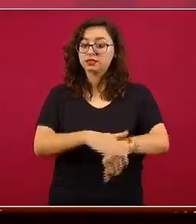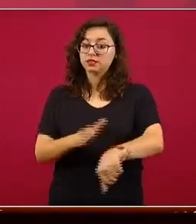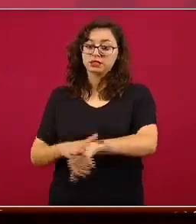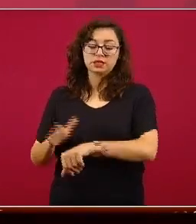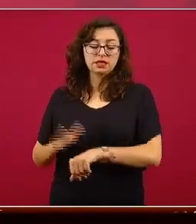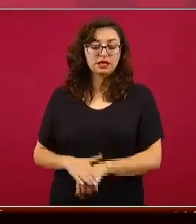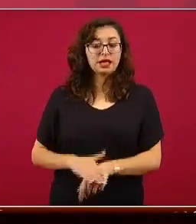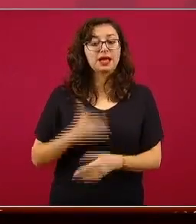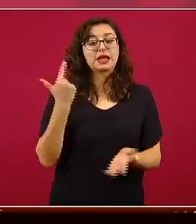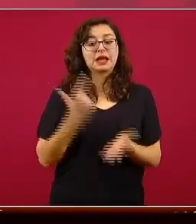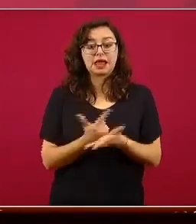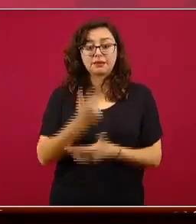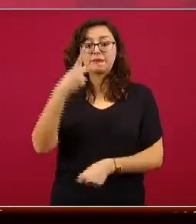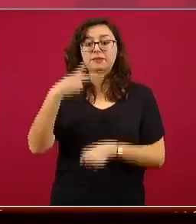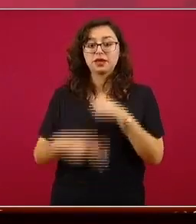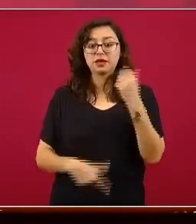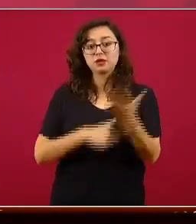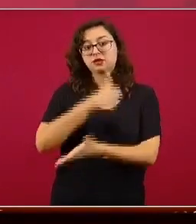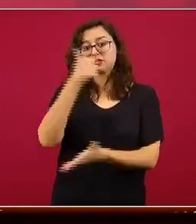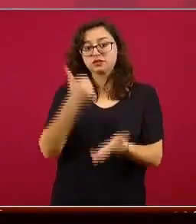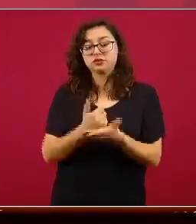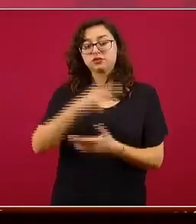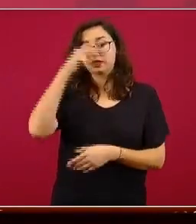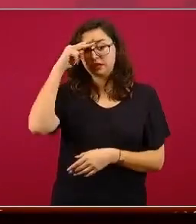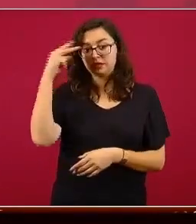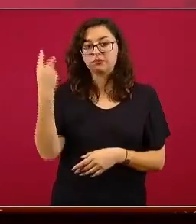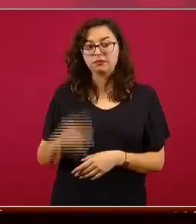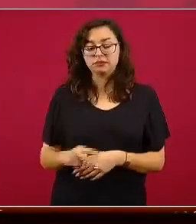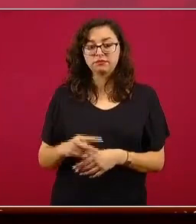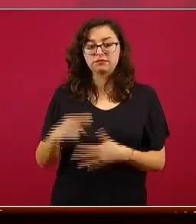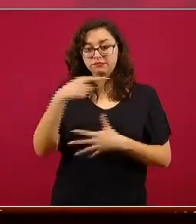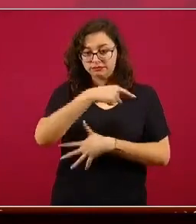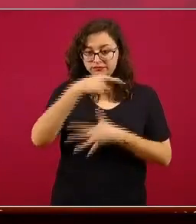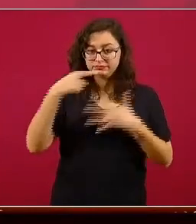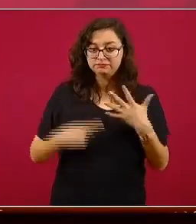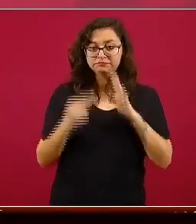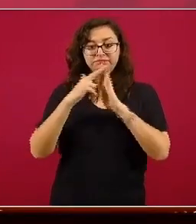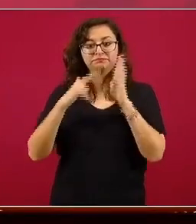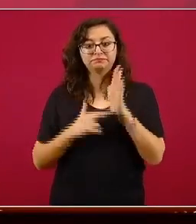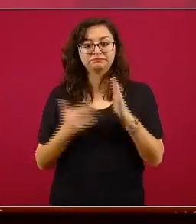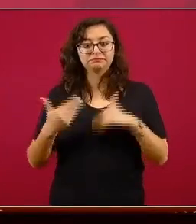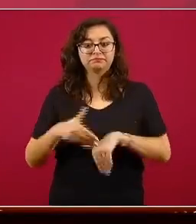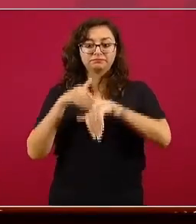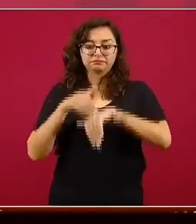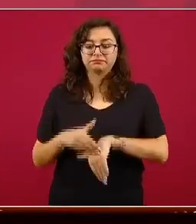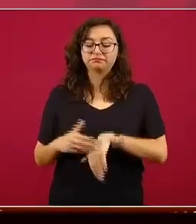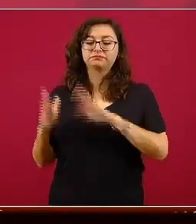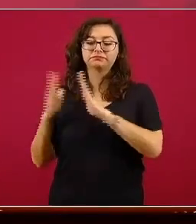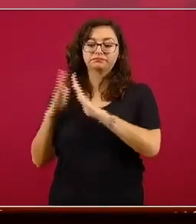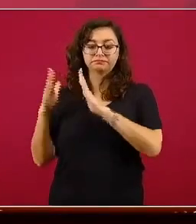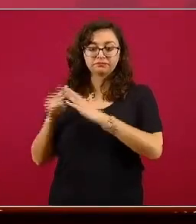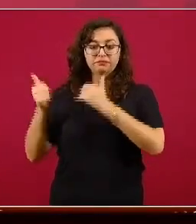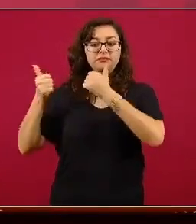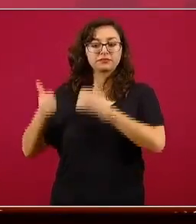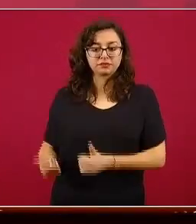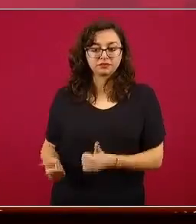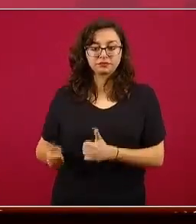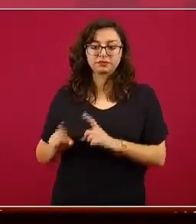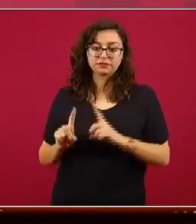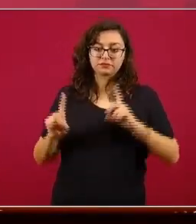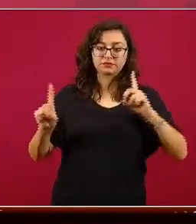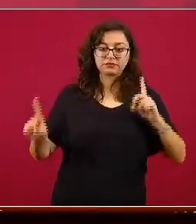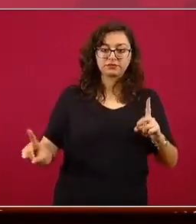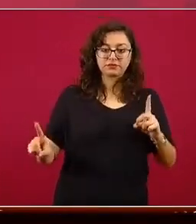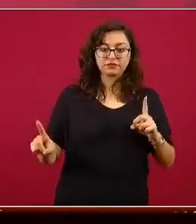de emergencia en la Ciudad de México a seguir una serie de indicaciones. La principal es quedarnos en casa, mantener la